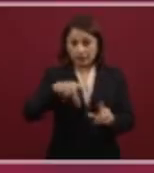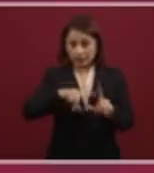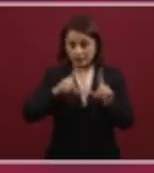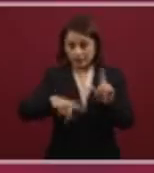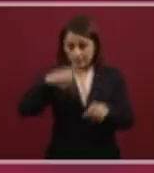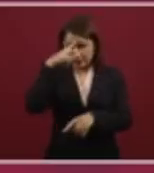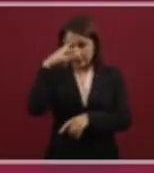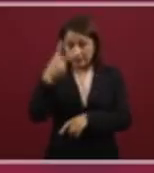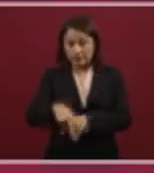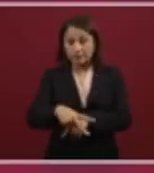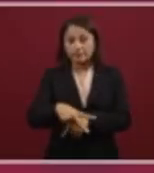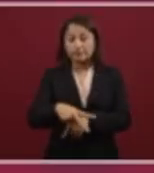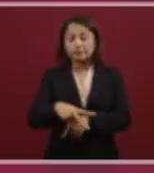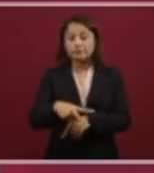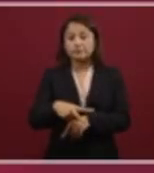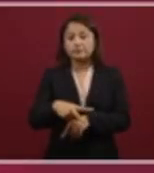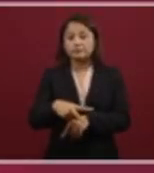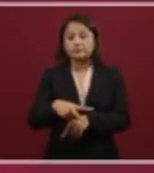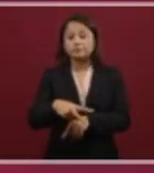de